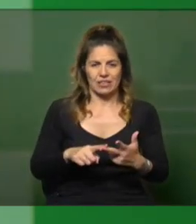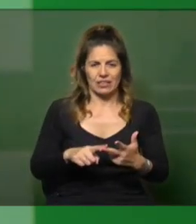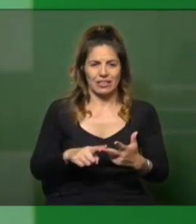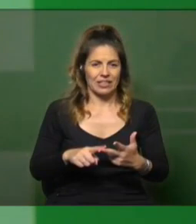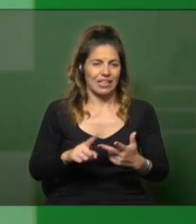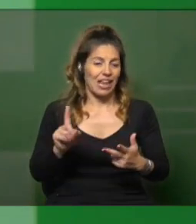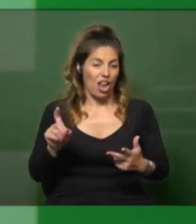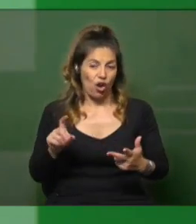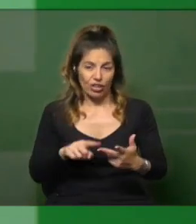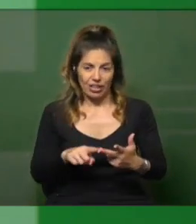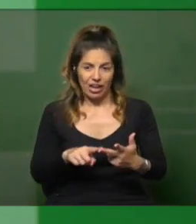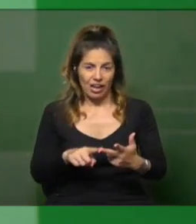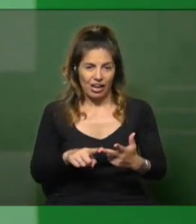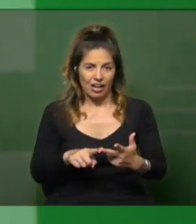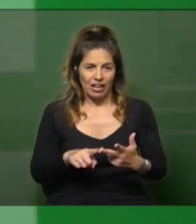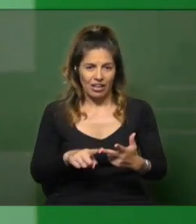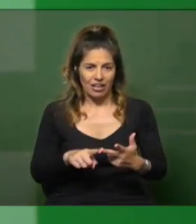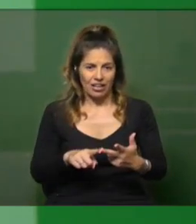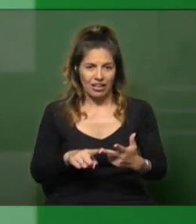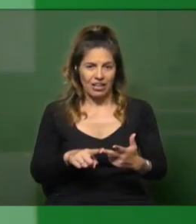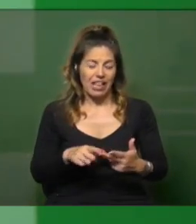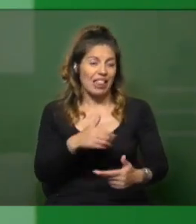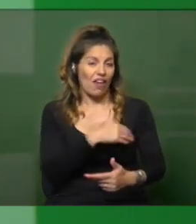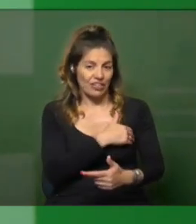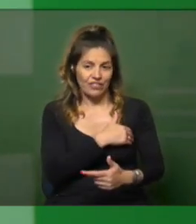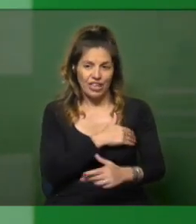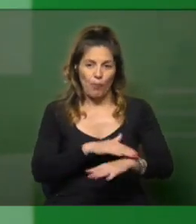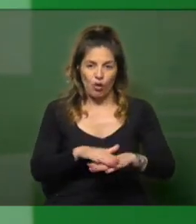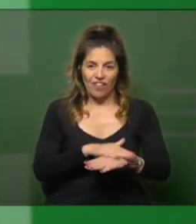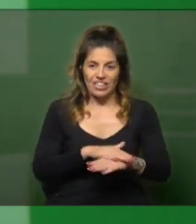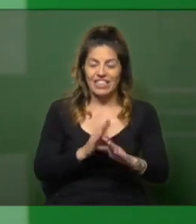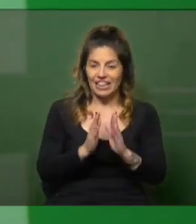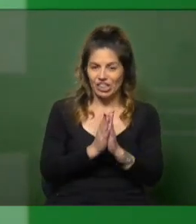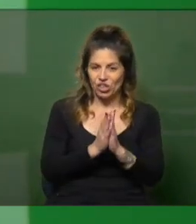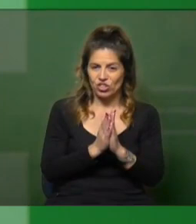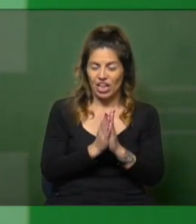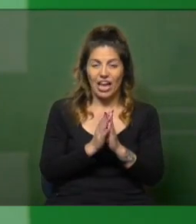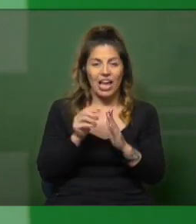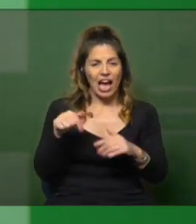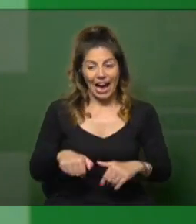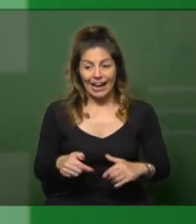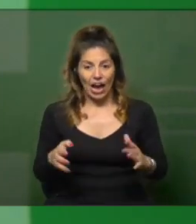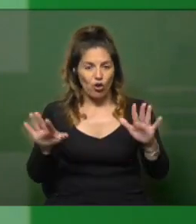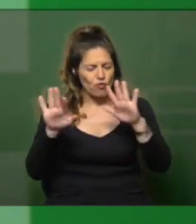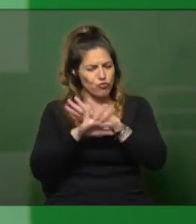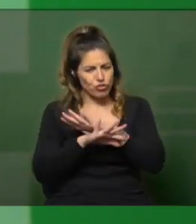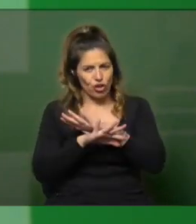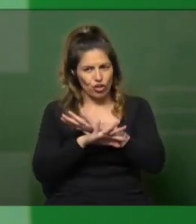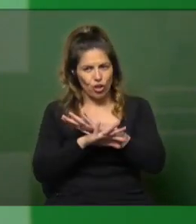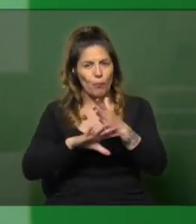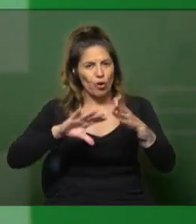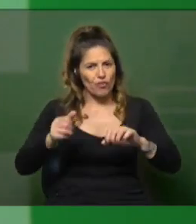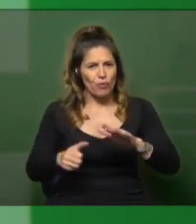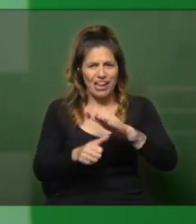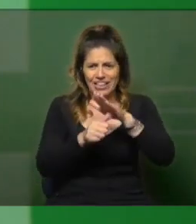lógica de eh digamos la Biblia por la base religiosa Aquí hay una confusión enorme hasta por el estilo de